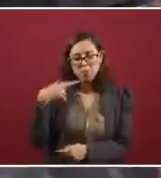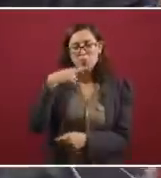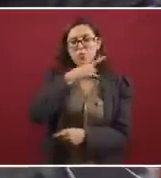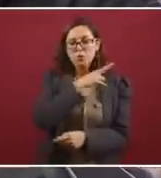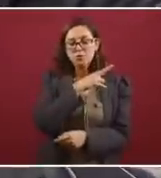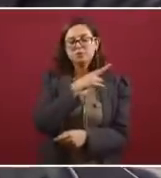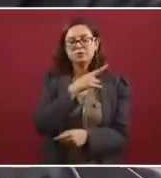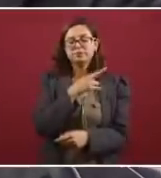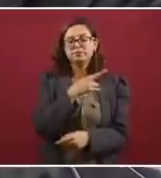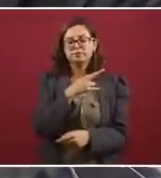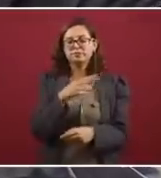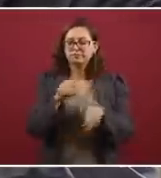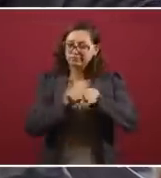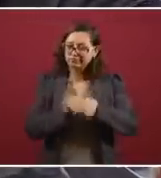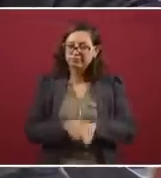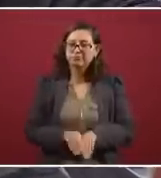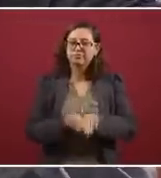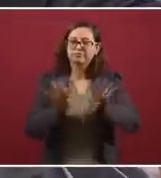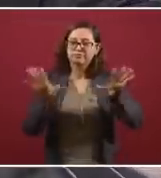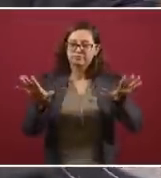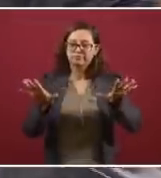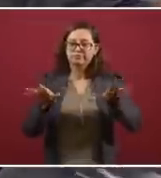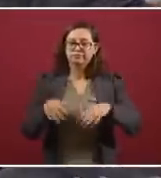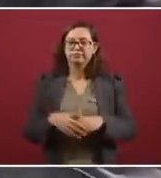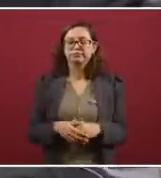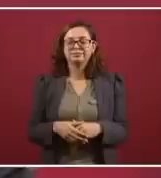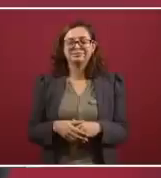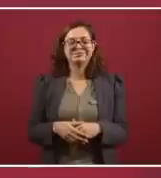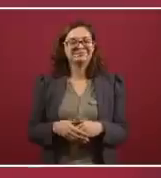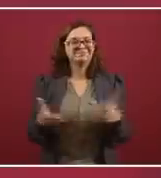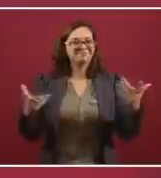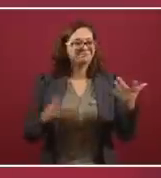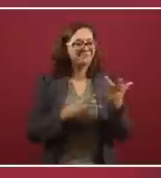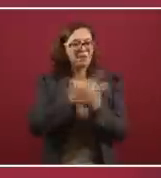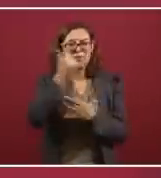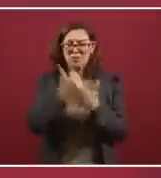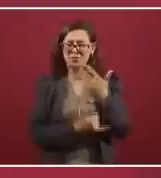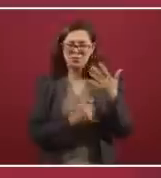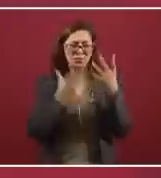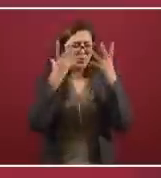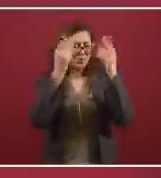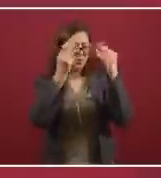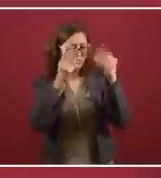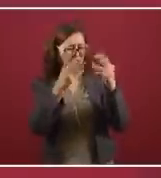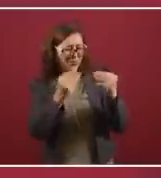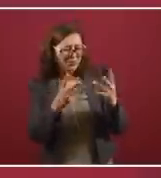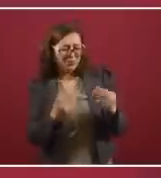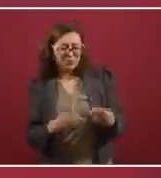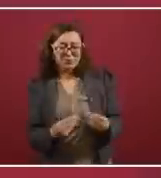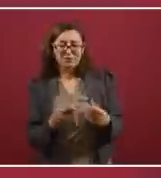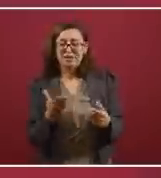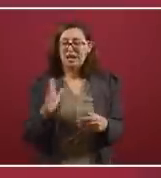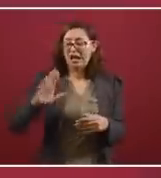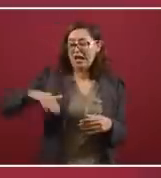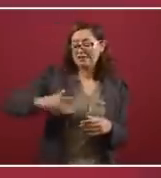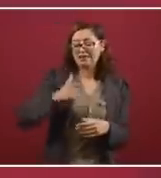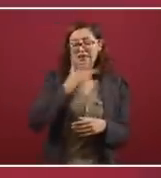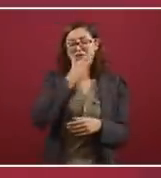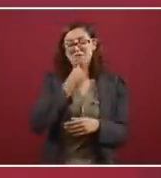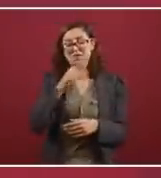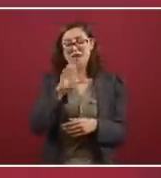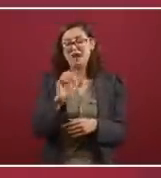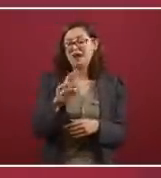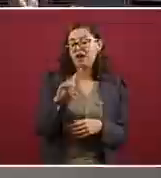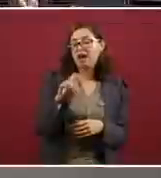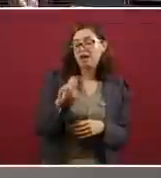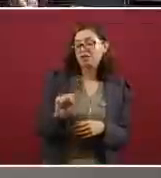a darse a conocer este plan. Son muchísimos proyectos, como lo mencionó Carlos Slim.